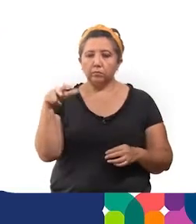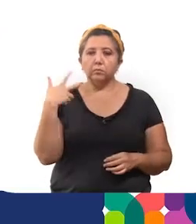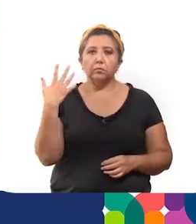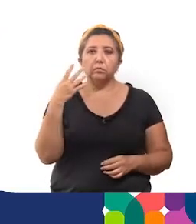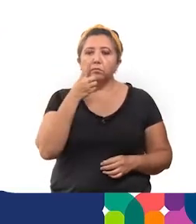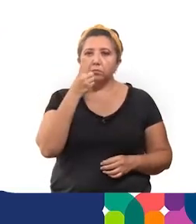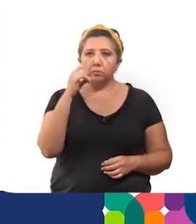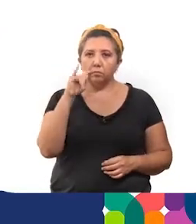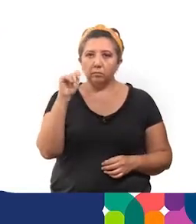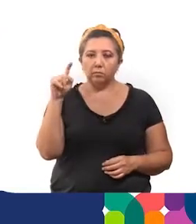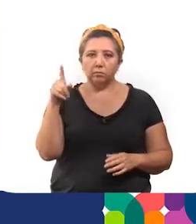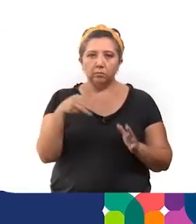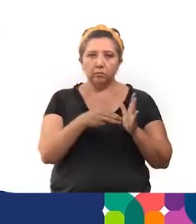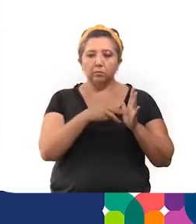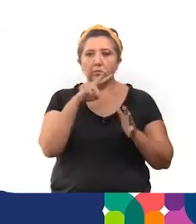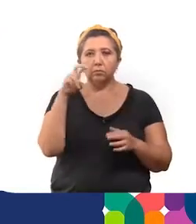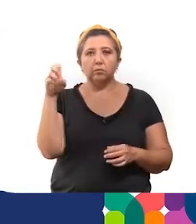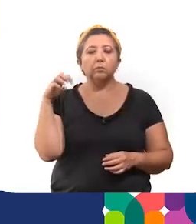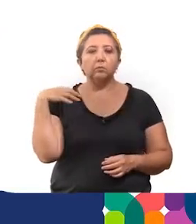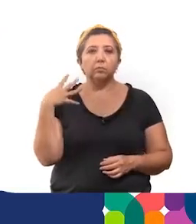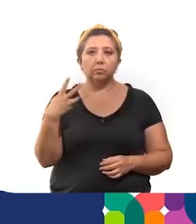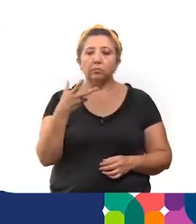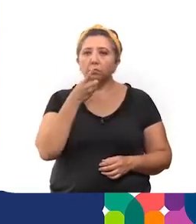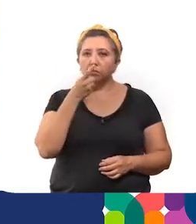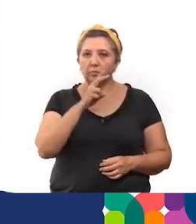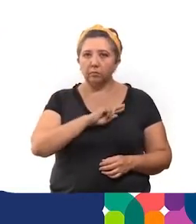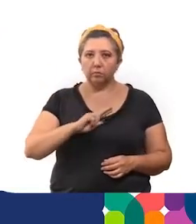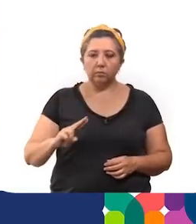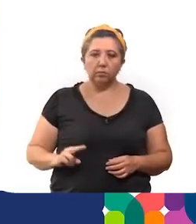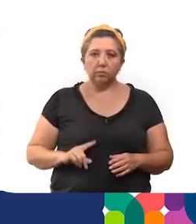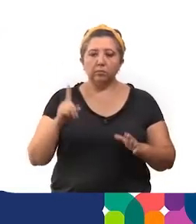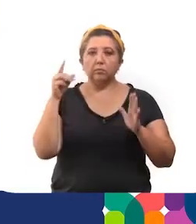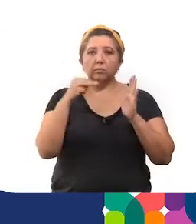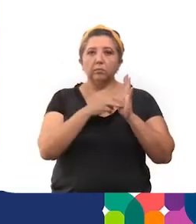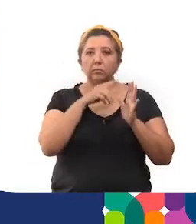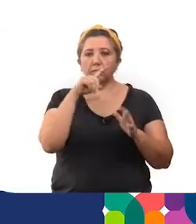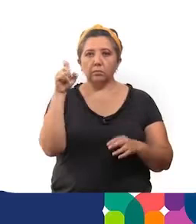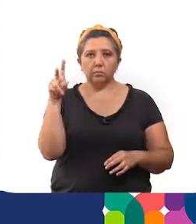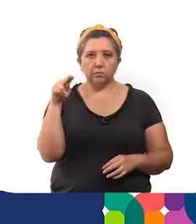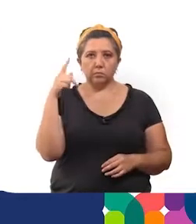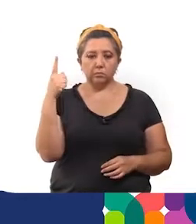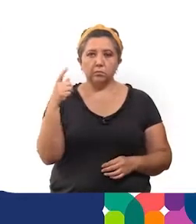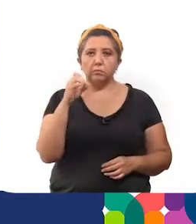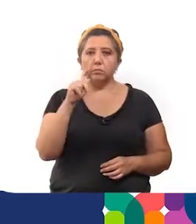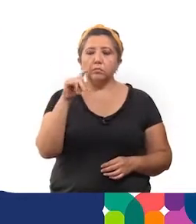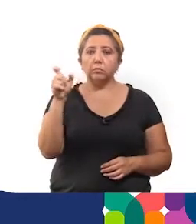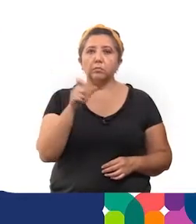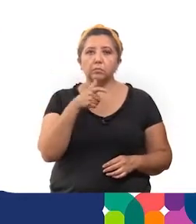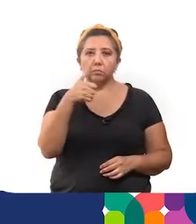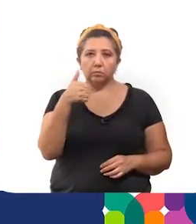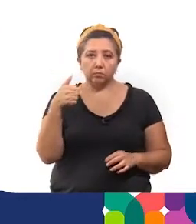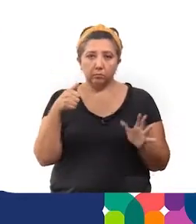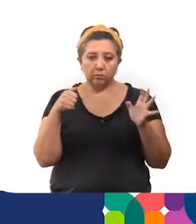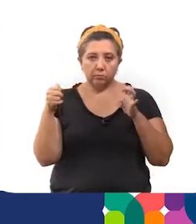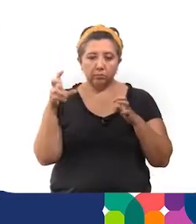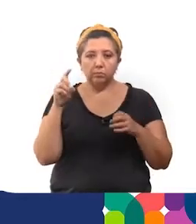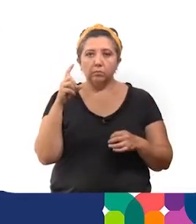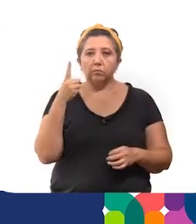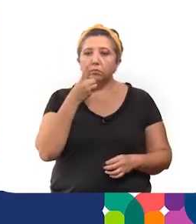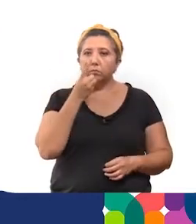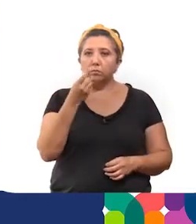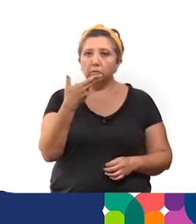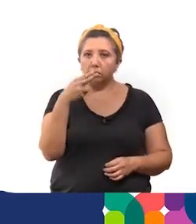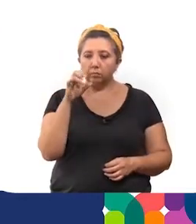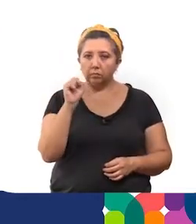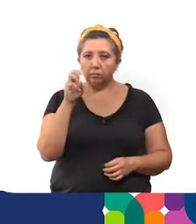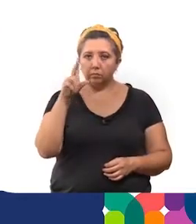Ticul 1.208, Umam 1.181, Tecash 691, Junucmá